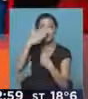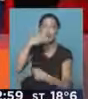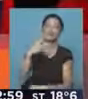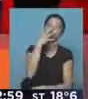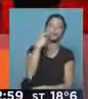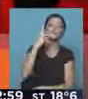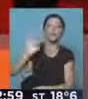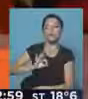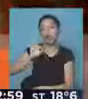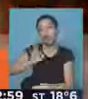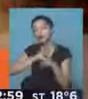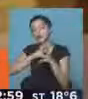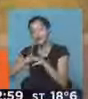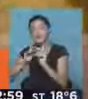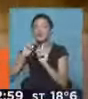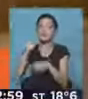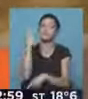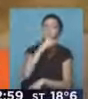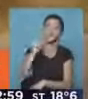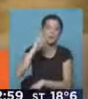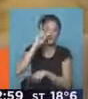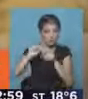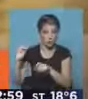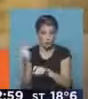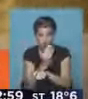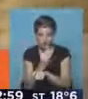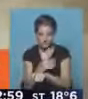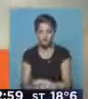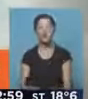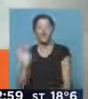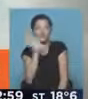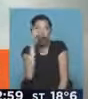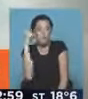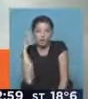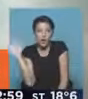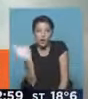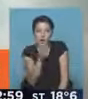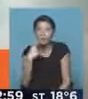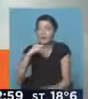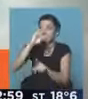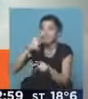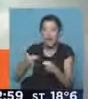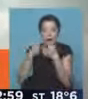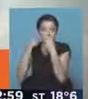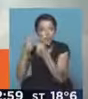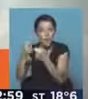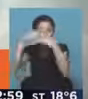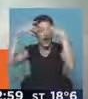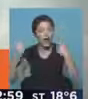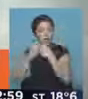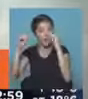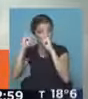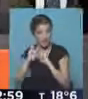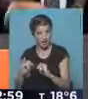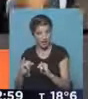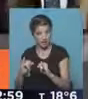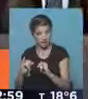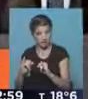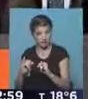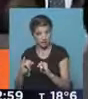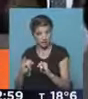200.000 muertos. Las encuestas predecían el triunfo de la alternativa oficial de aceptar los términos del acuerdo de paz alcanzado